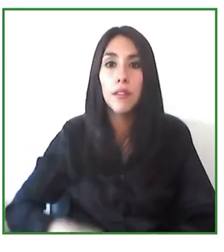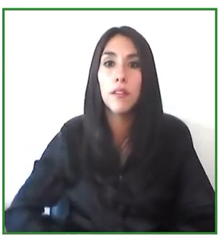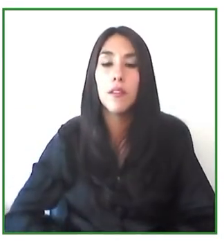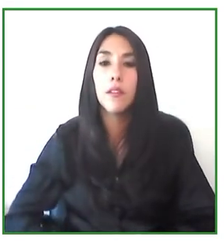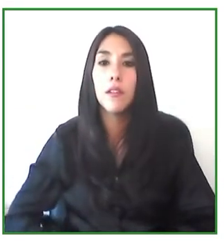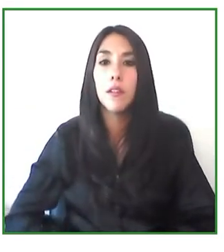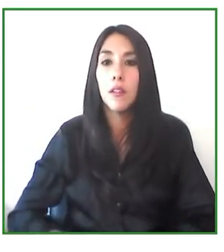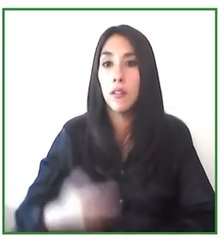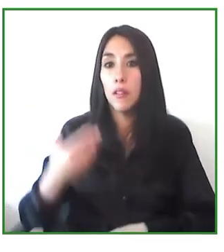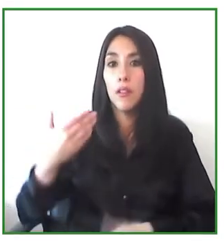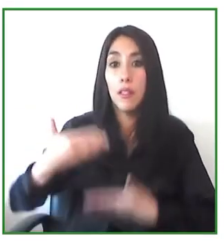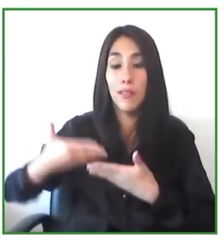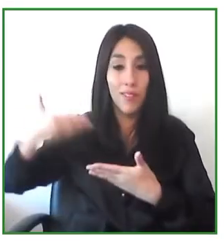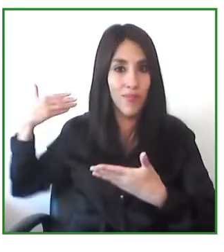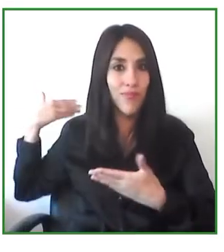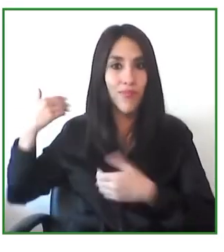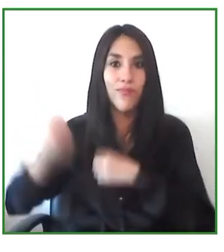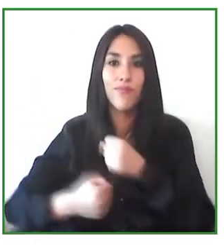discapacidad visual,